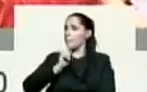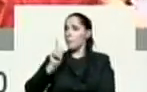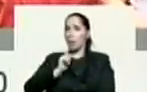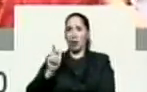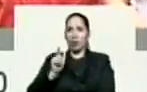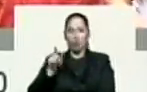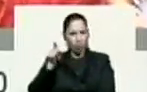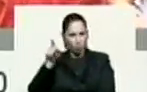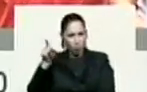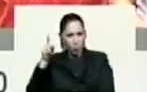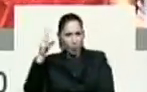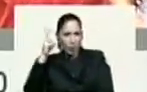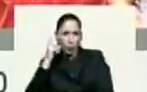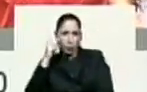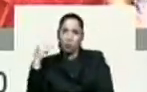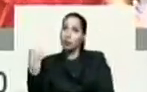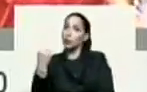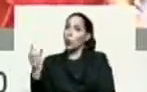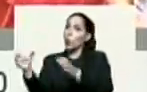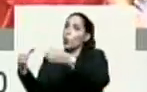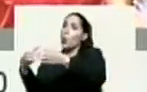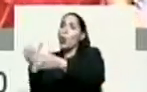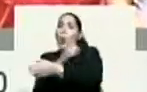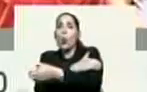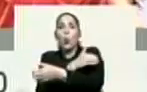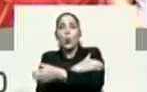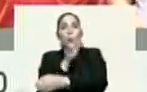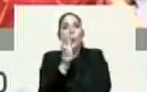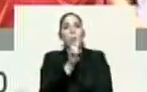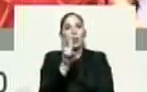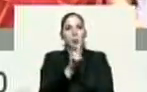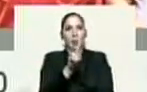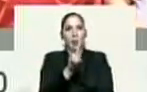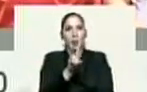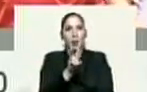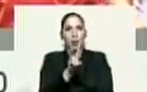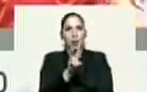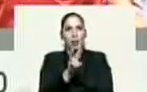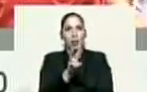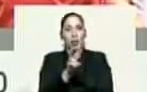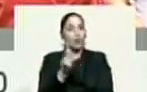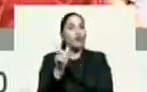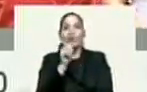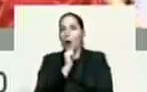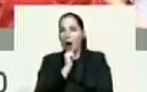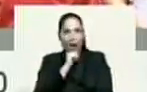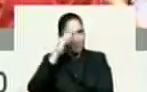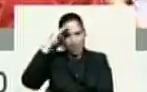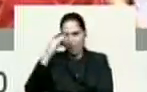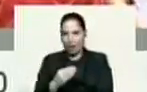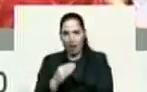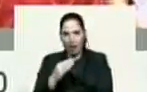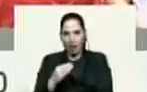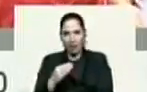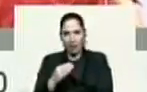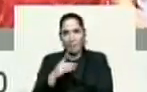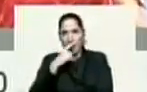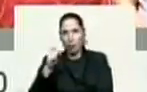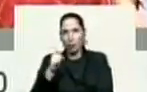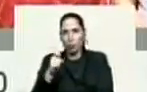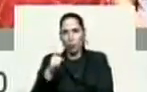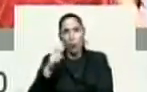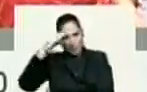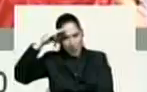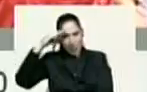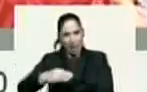escucha solo un sector de Venezuela. No son los militares de Maduro. Son los militares de una patria